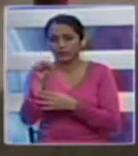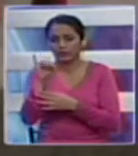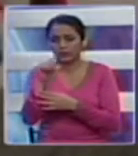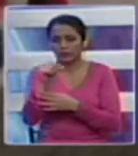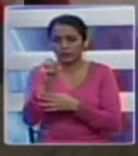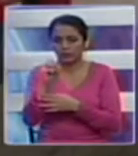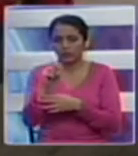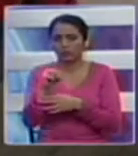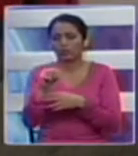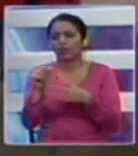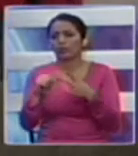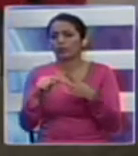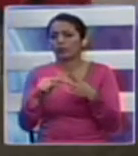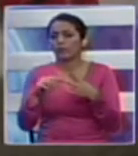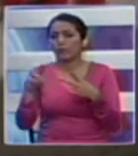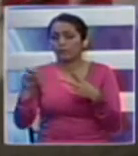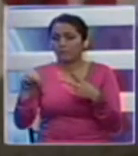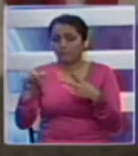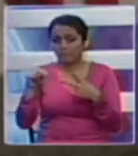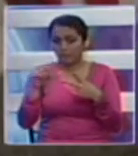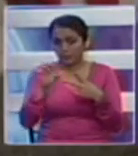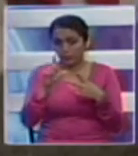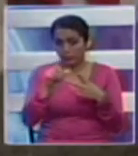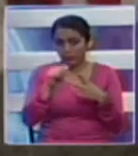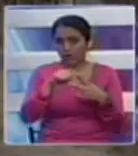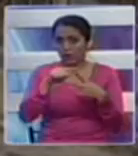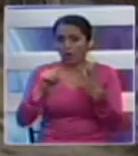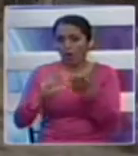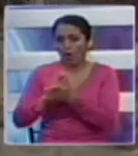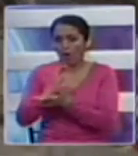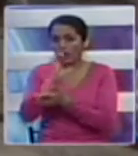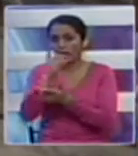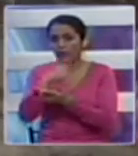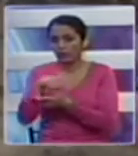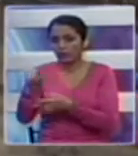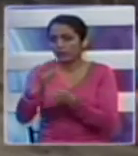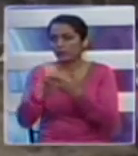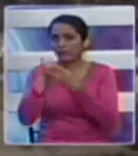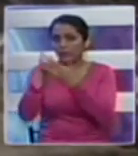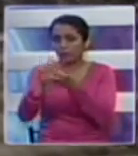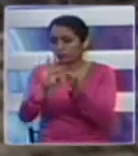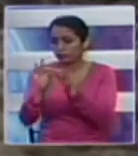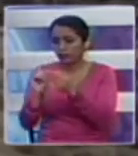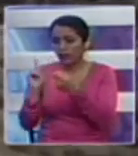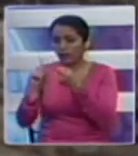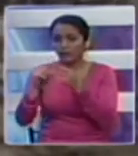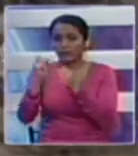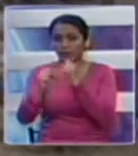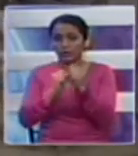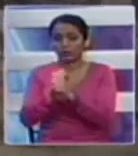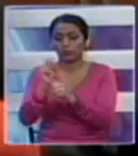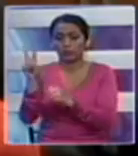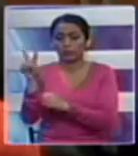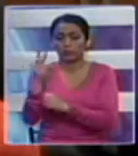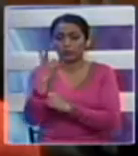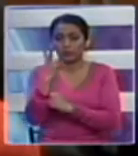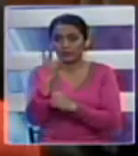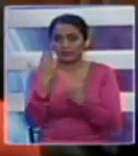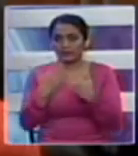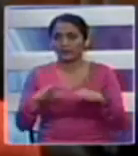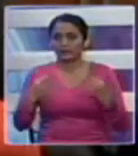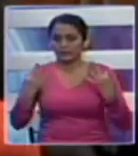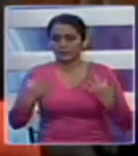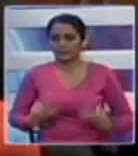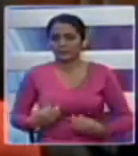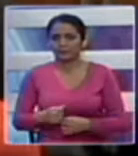Manuel Agaraicoa de Calderón, que según los cronogramas establecidos estarán listos en el año 2017. La construcción de unidades educativas de Milenio en